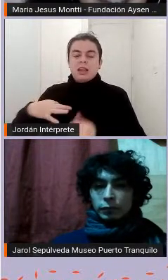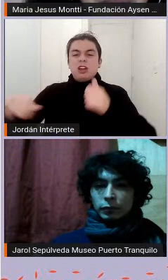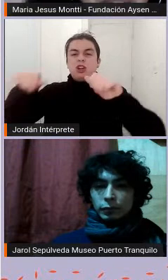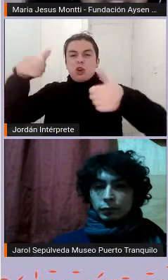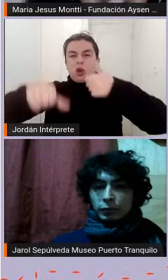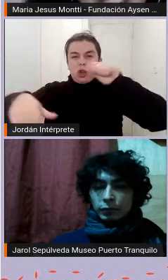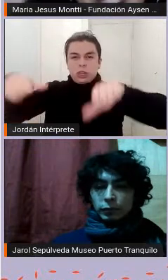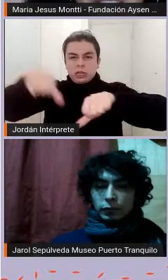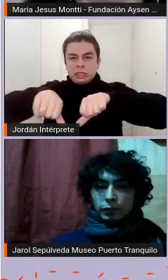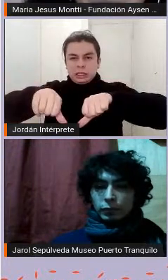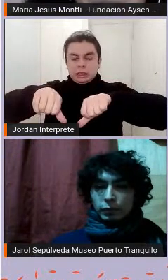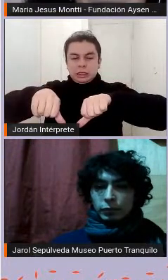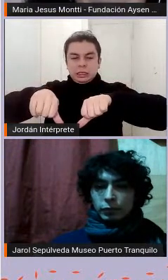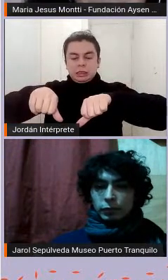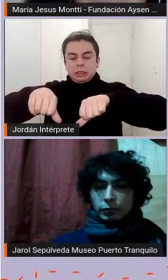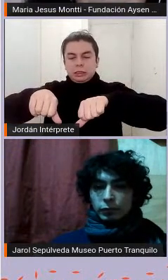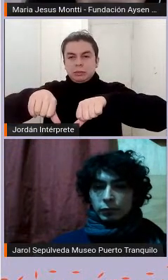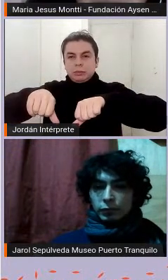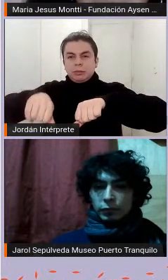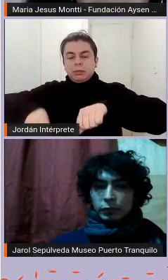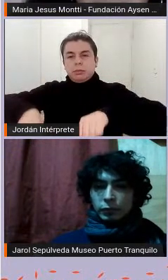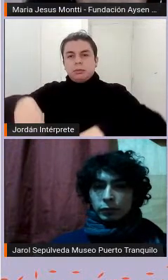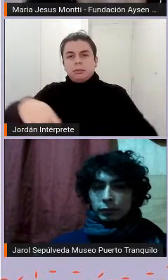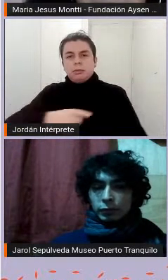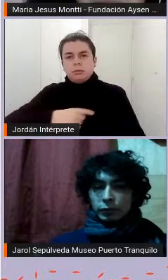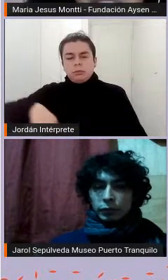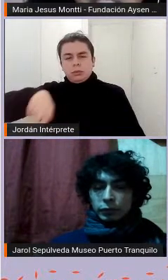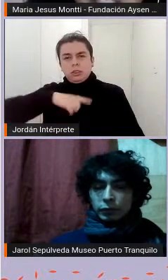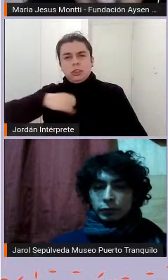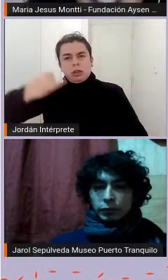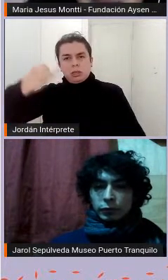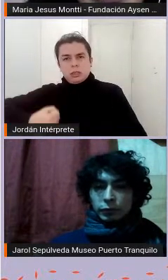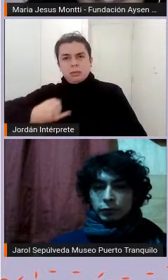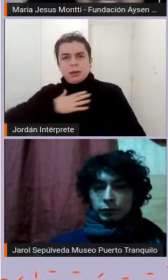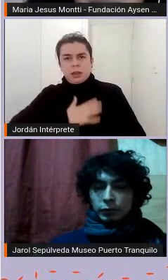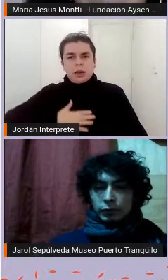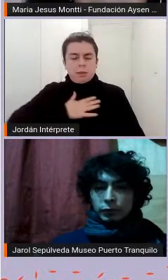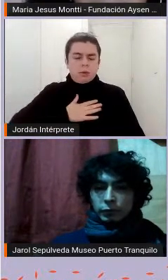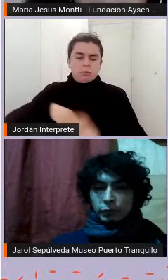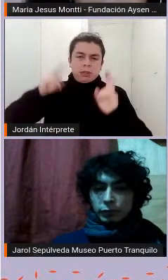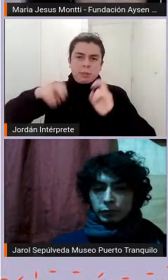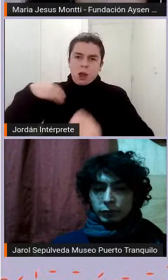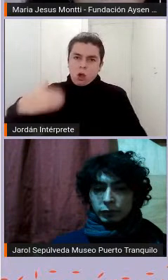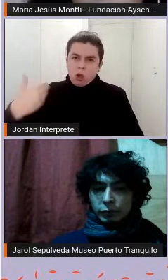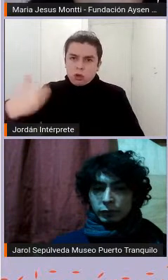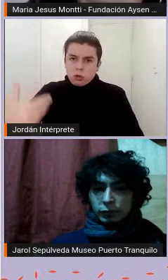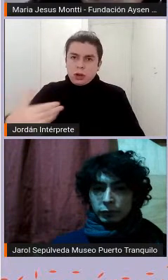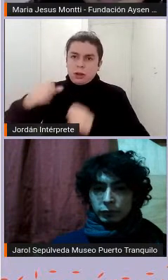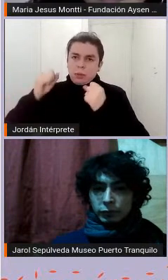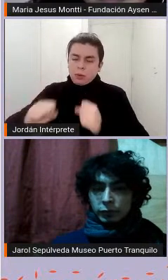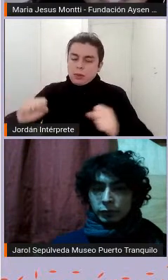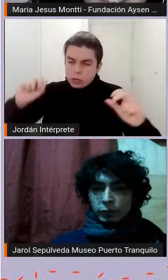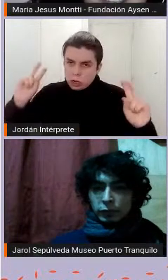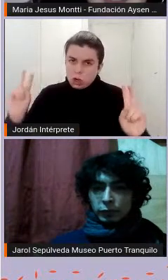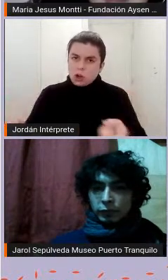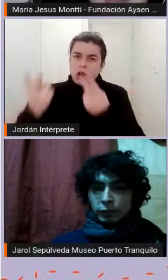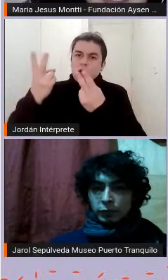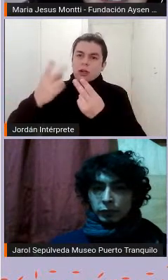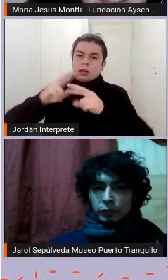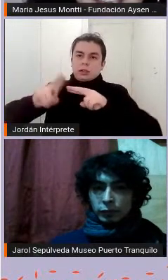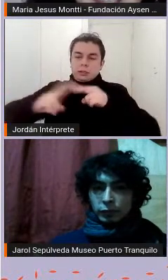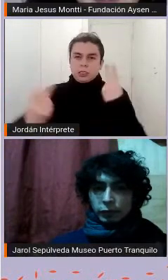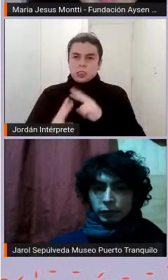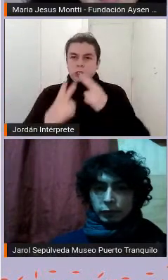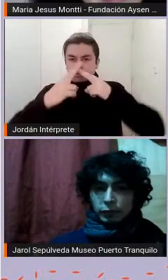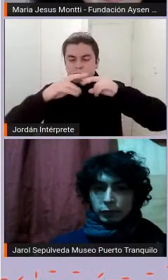y siempre con el anhelo de darle continuidad y de poder por fin tener este esqueleto armado,